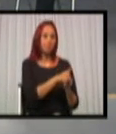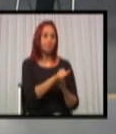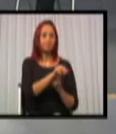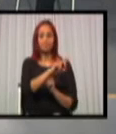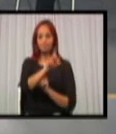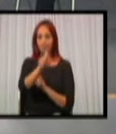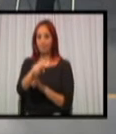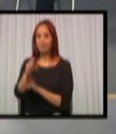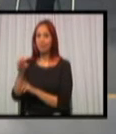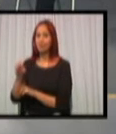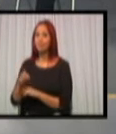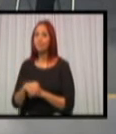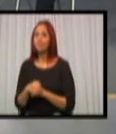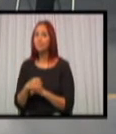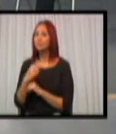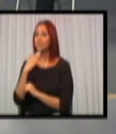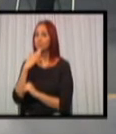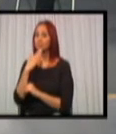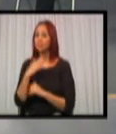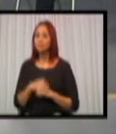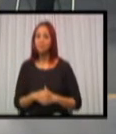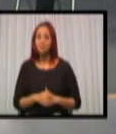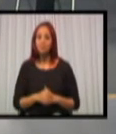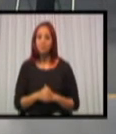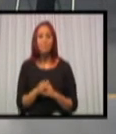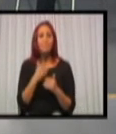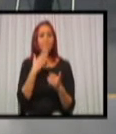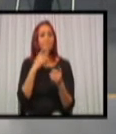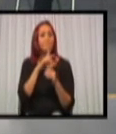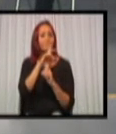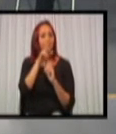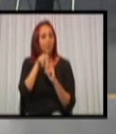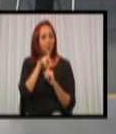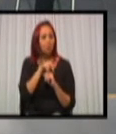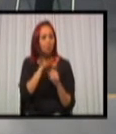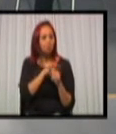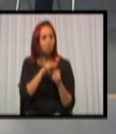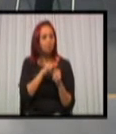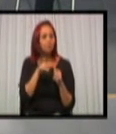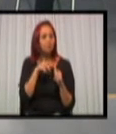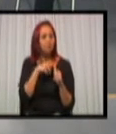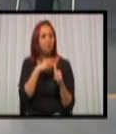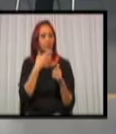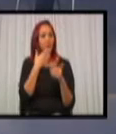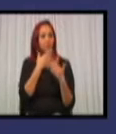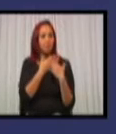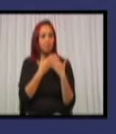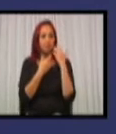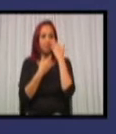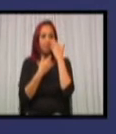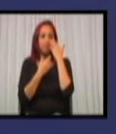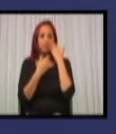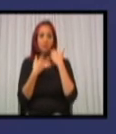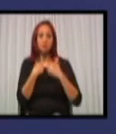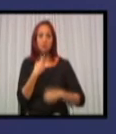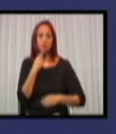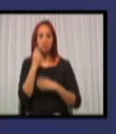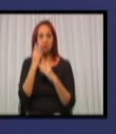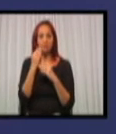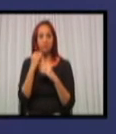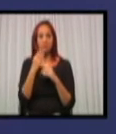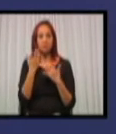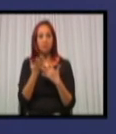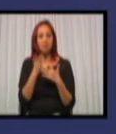Edgar. Sí, muchas gracias. La pregunta es concreta y de primer impacto, yo les informo